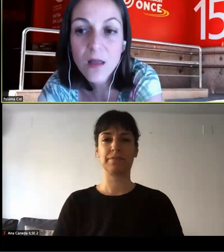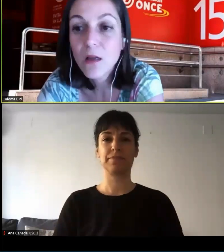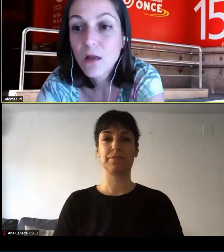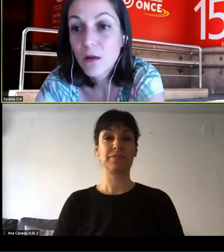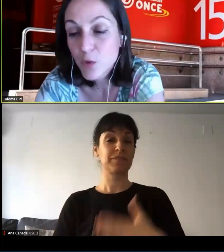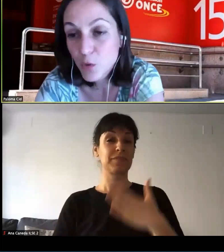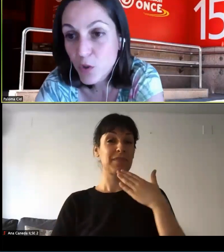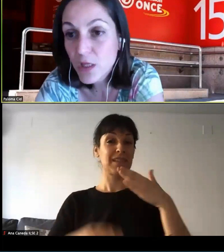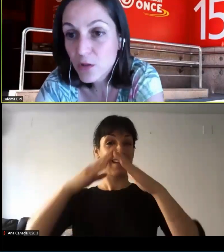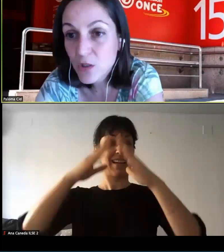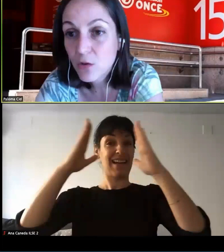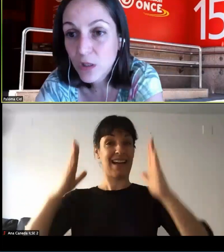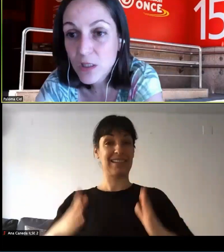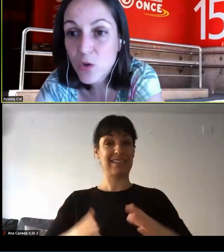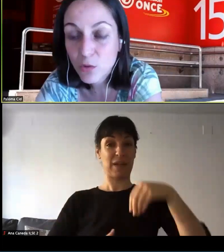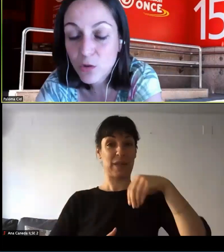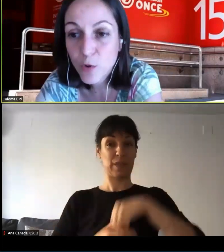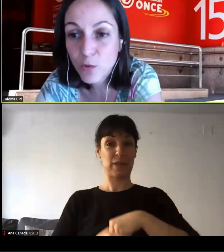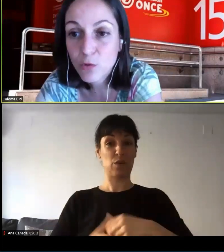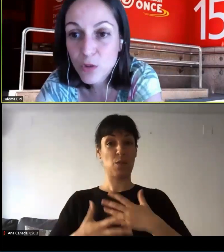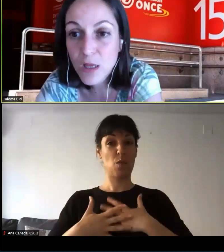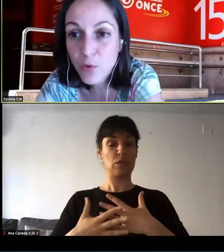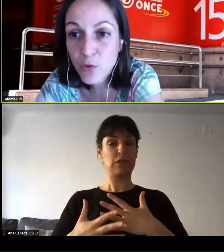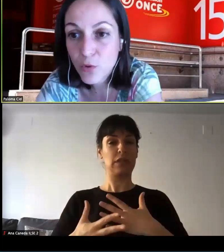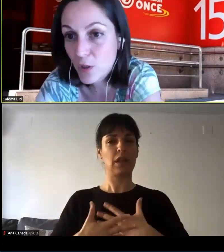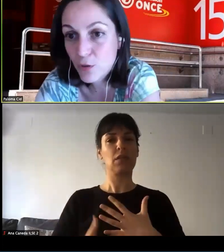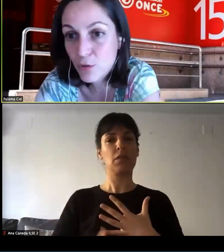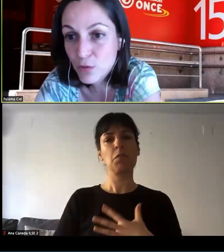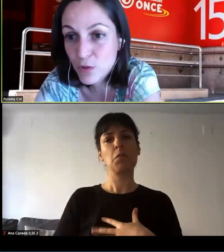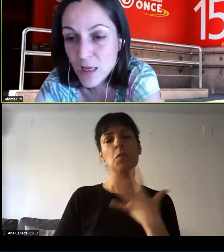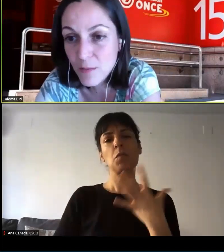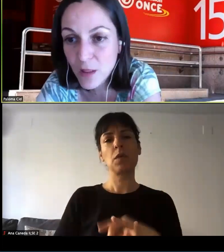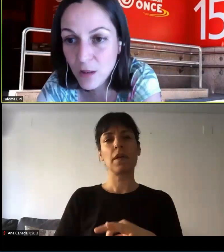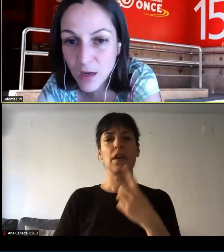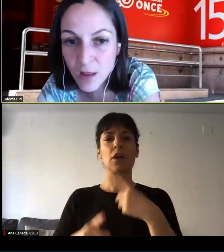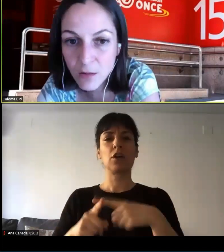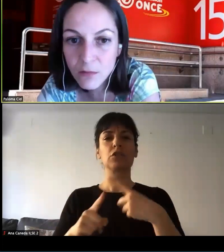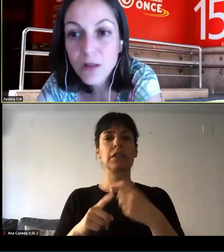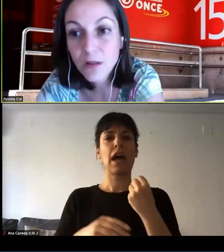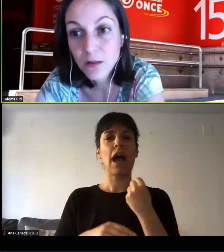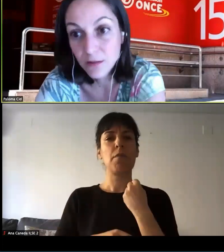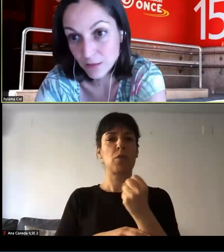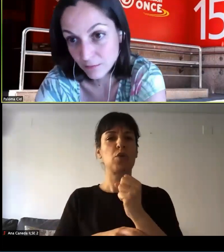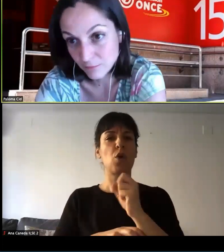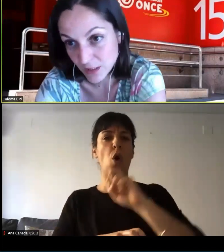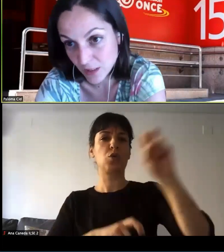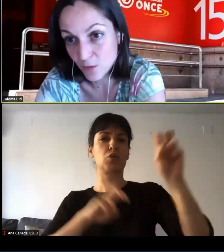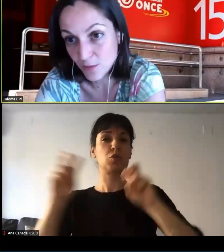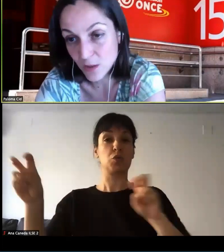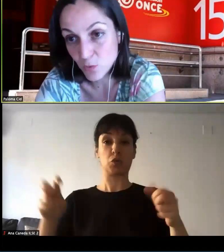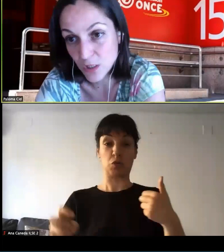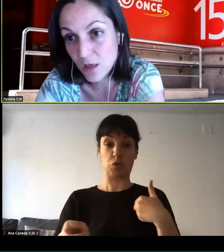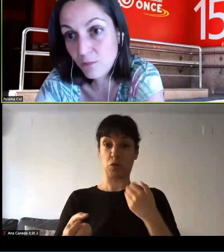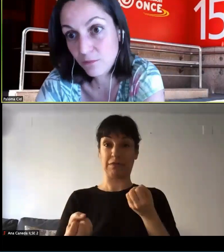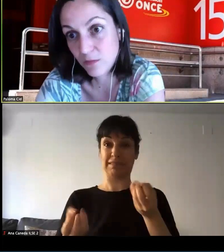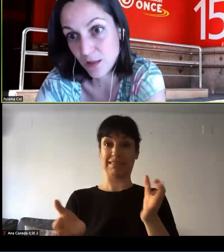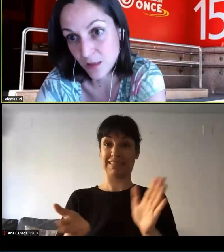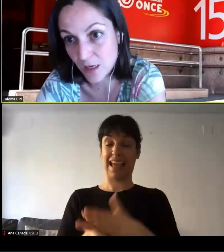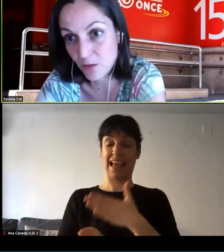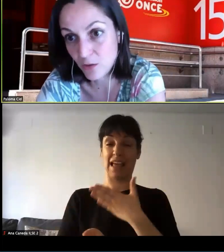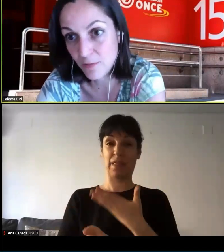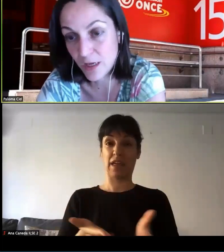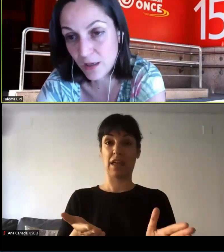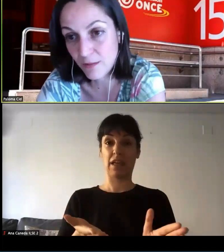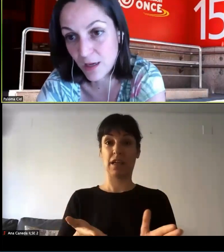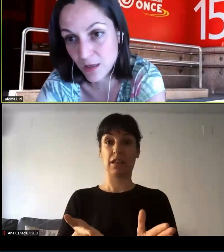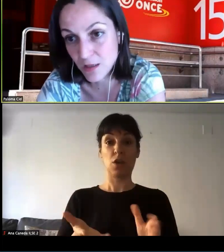casa, pues puede que os encontréis con otros productos de apoyo que yo no os haya mencionado. Si los vais a usar,